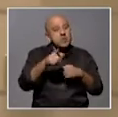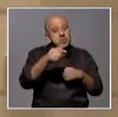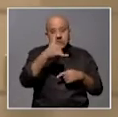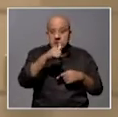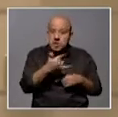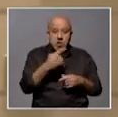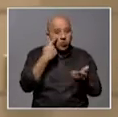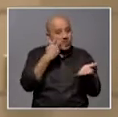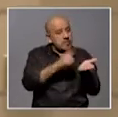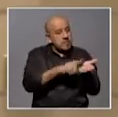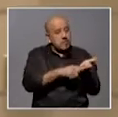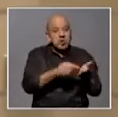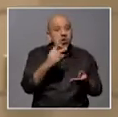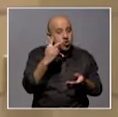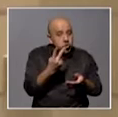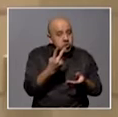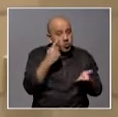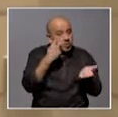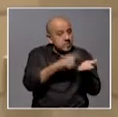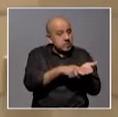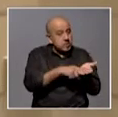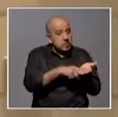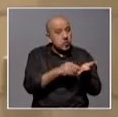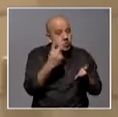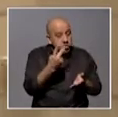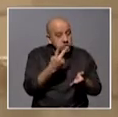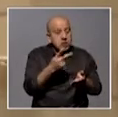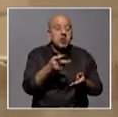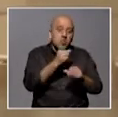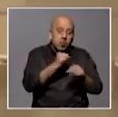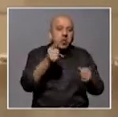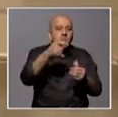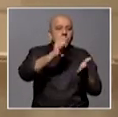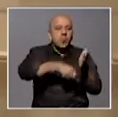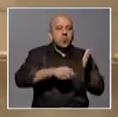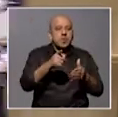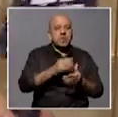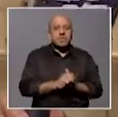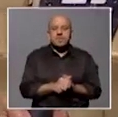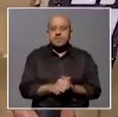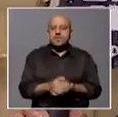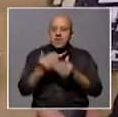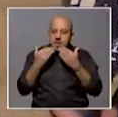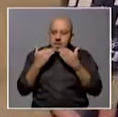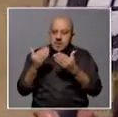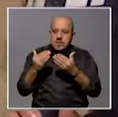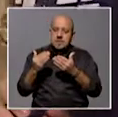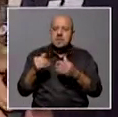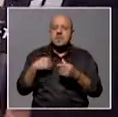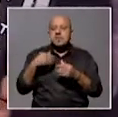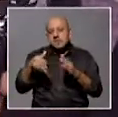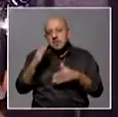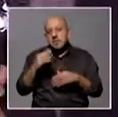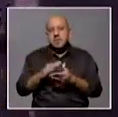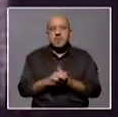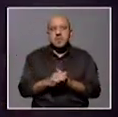una observación. Si junta dos observaciones va a ser pasible de que se le aplique la multa. Bien, le agradecemos, Edil. Entonces vaya nomás